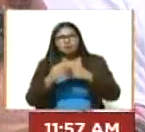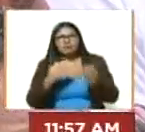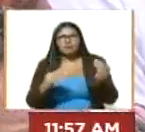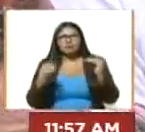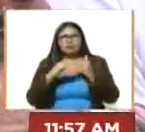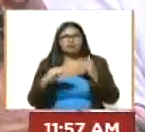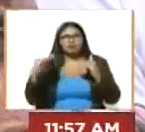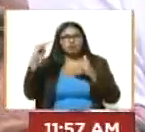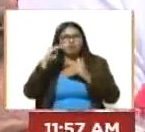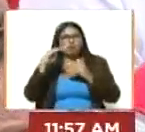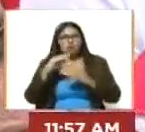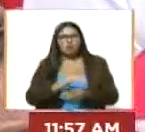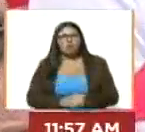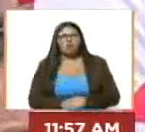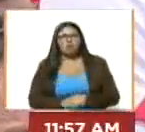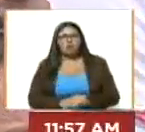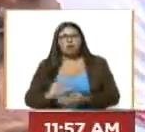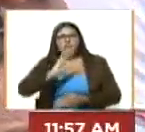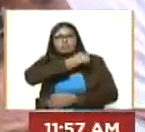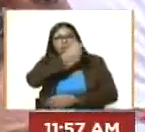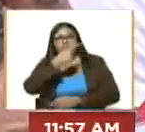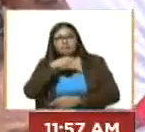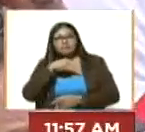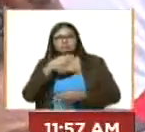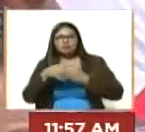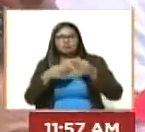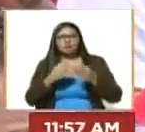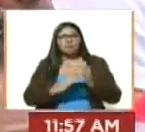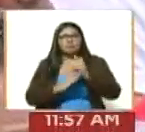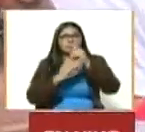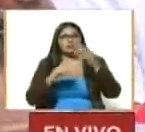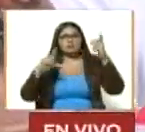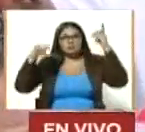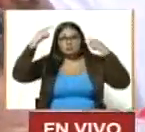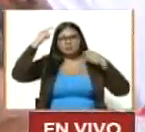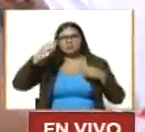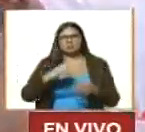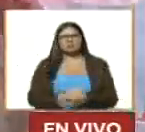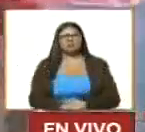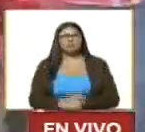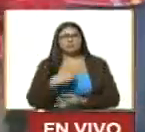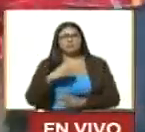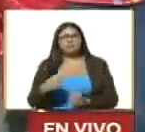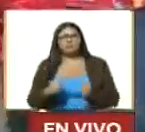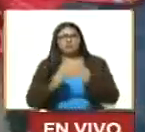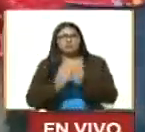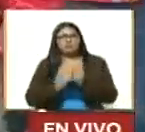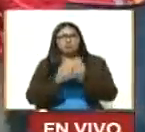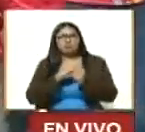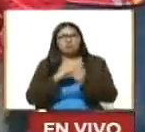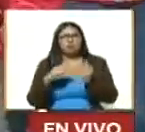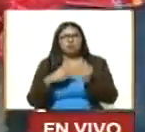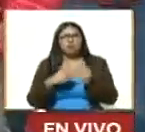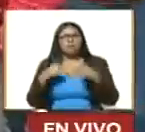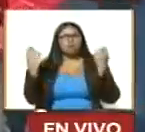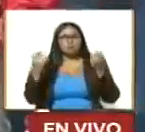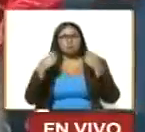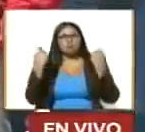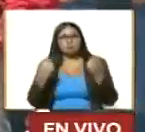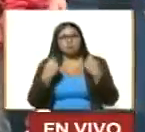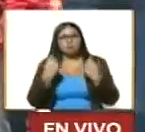coronel en esta ciudad, el comandante Chávez. Ascendió junto con mi promoción, por cierto. A teniente